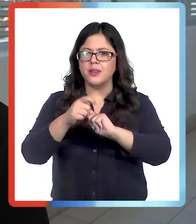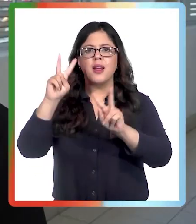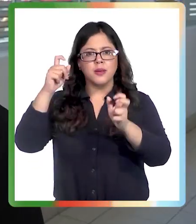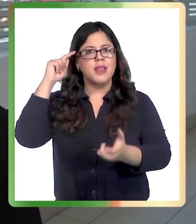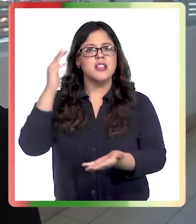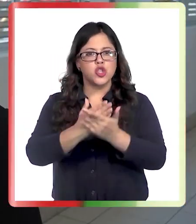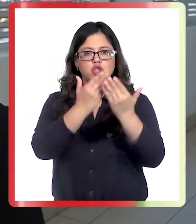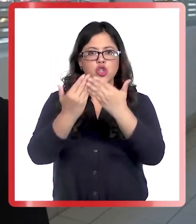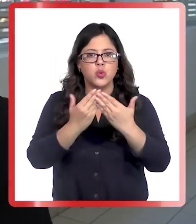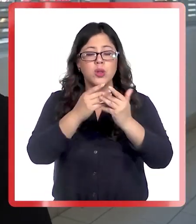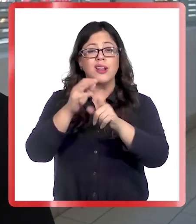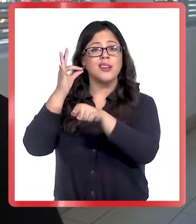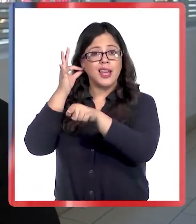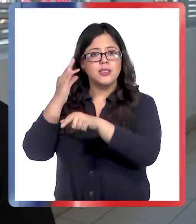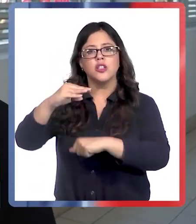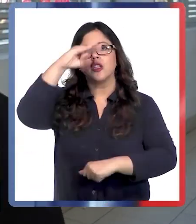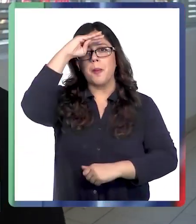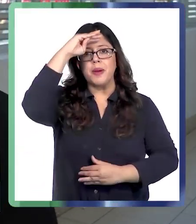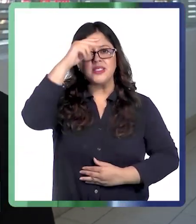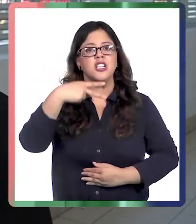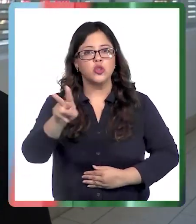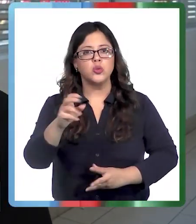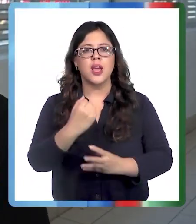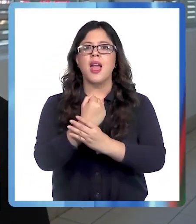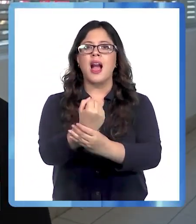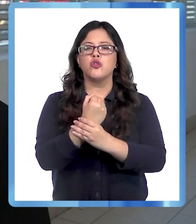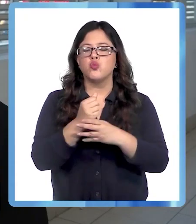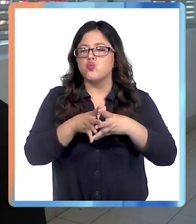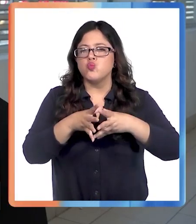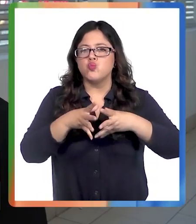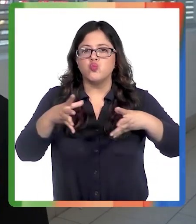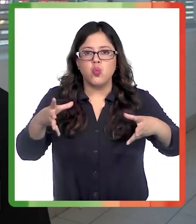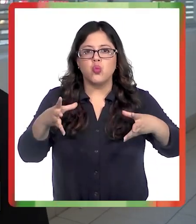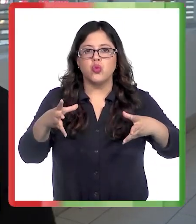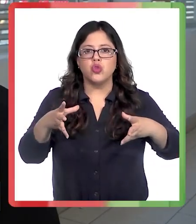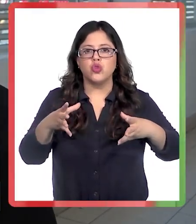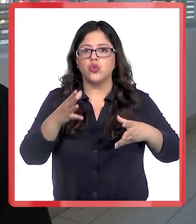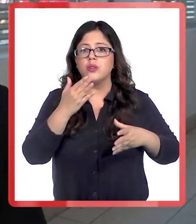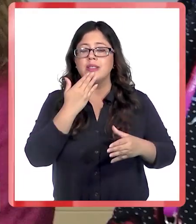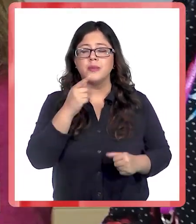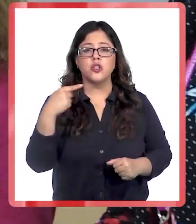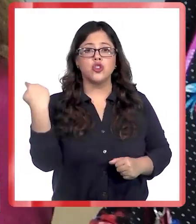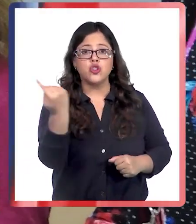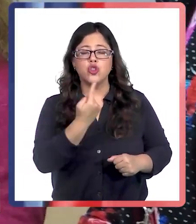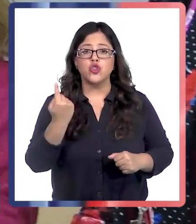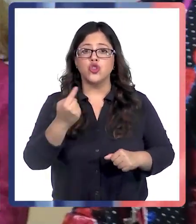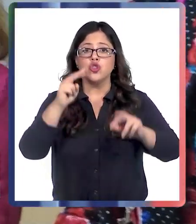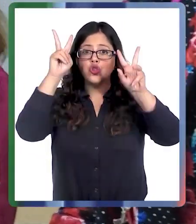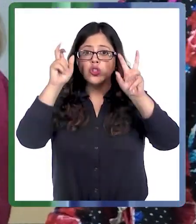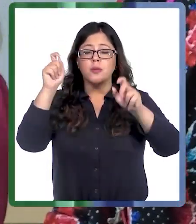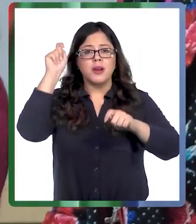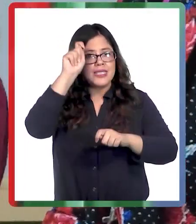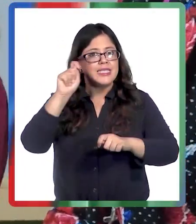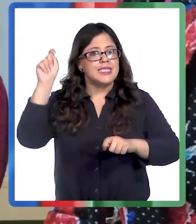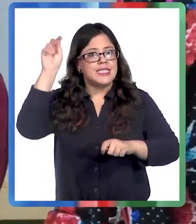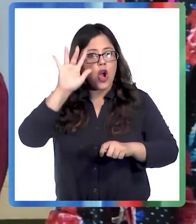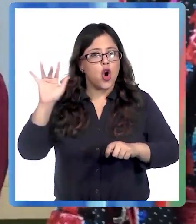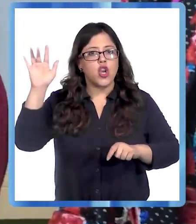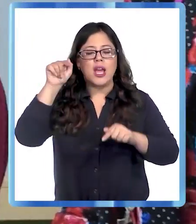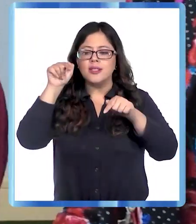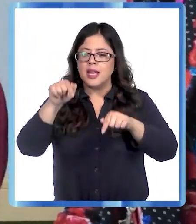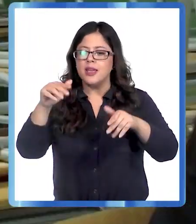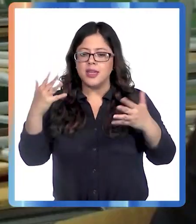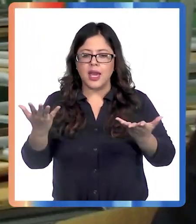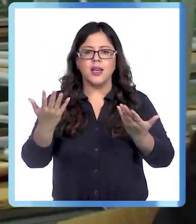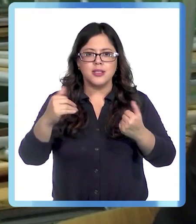estudiar. Ella, con su experiencia, aporta mucho conocimiento y nosotros vamos aportando con la teoría y ahí vamos